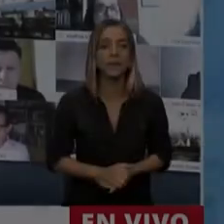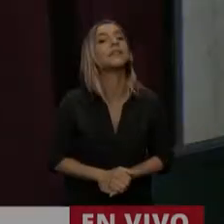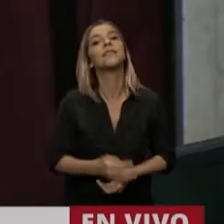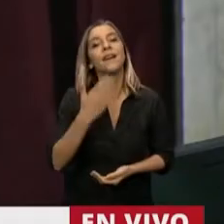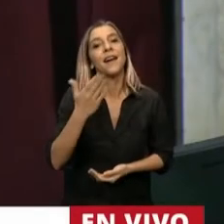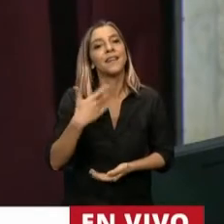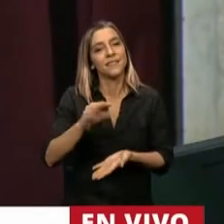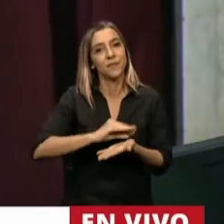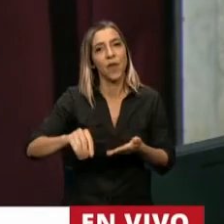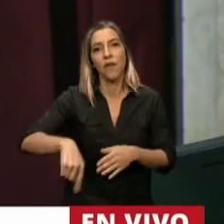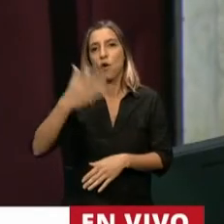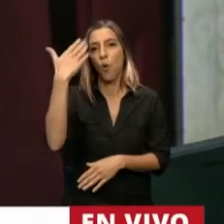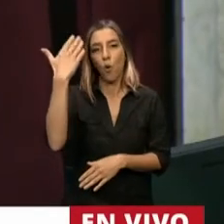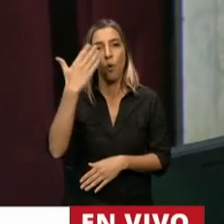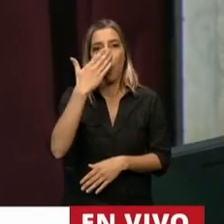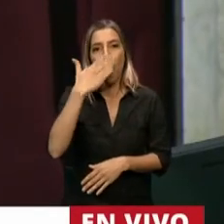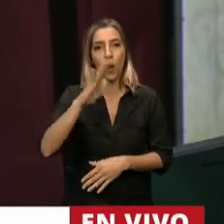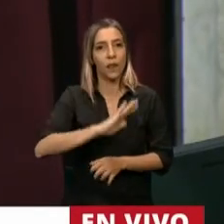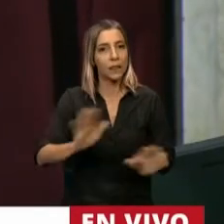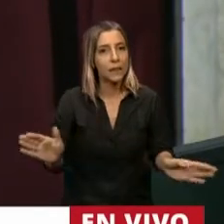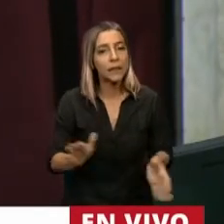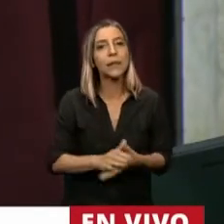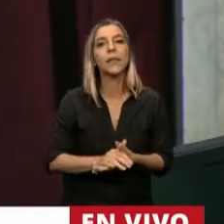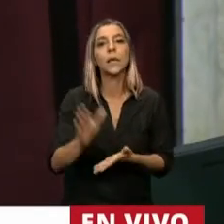Último orador, José Luis Ricardo.